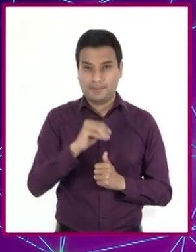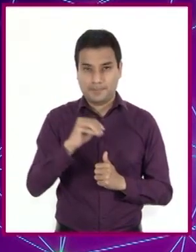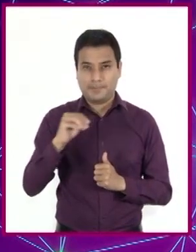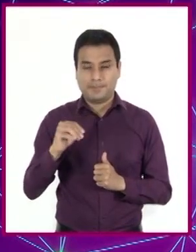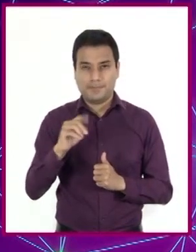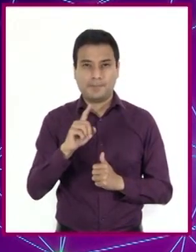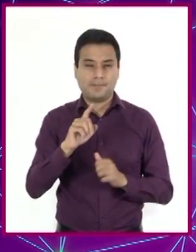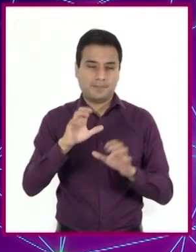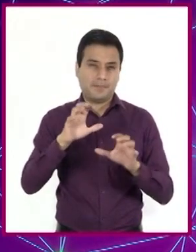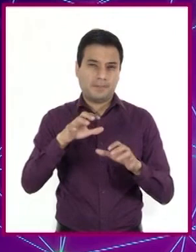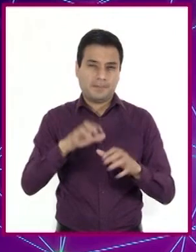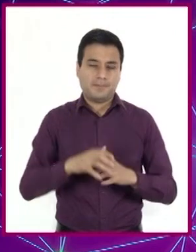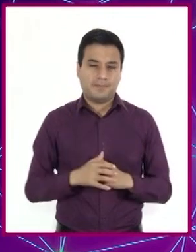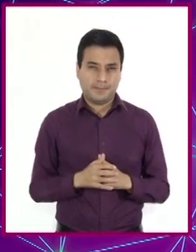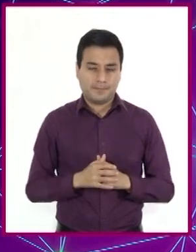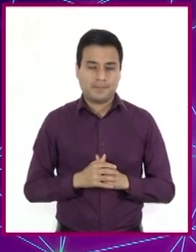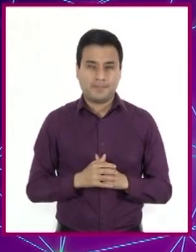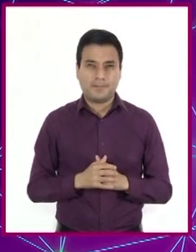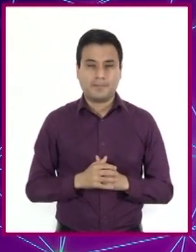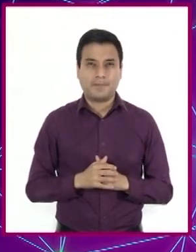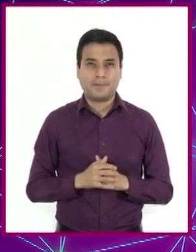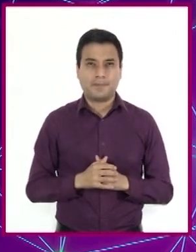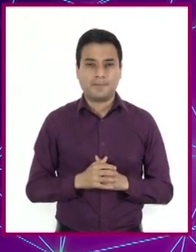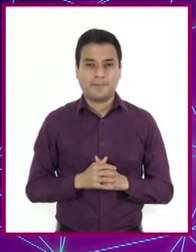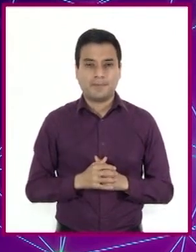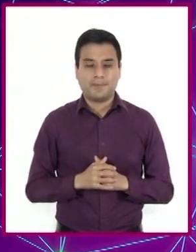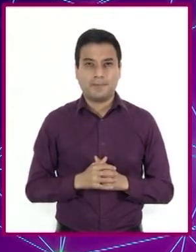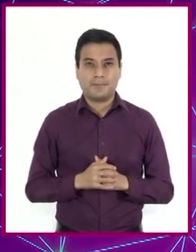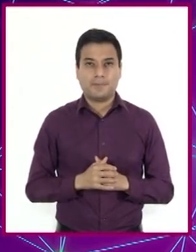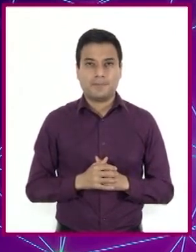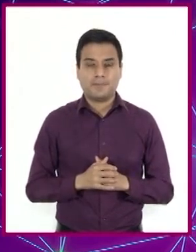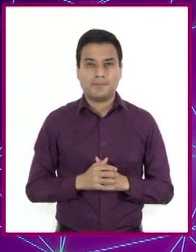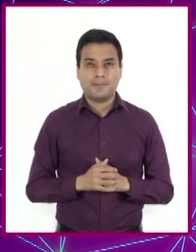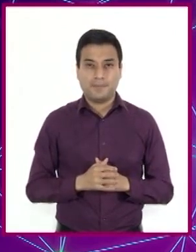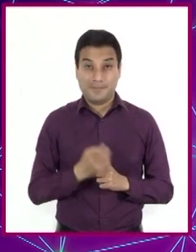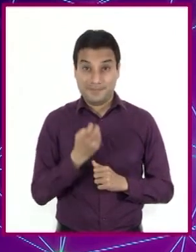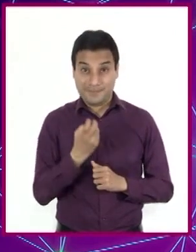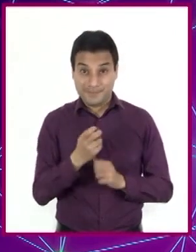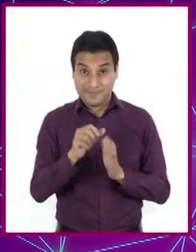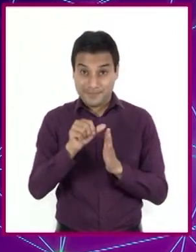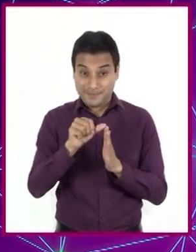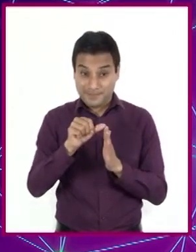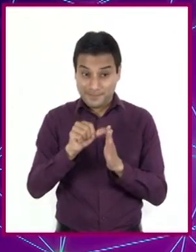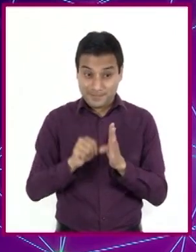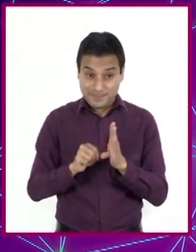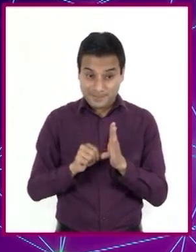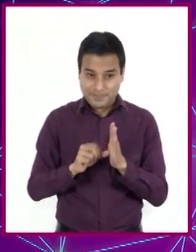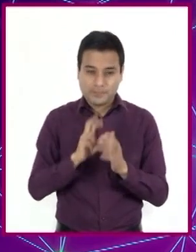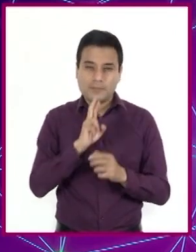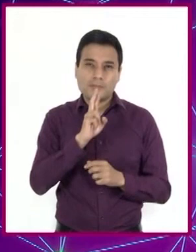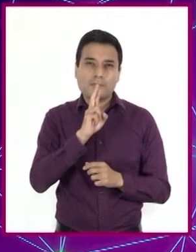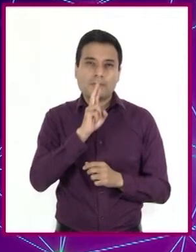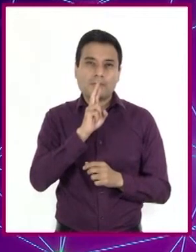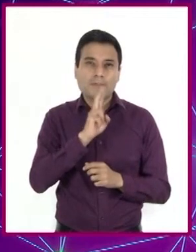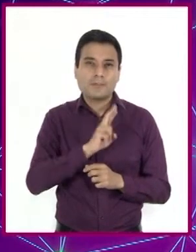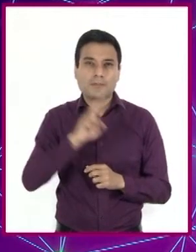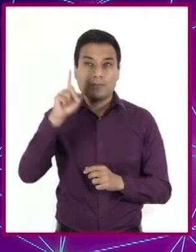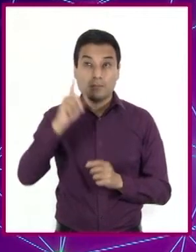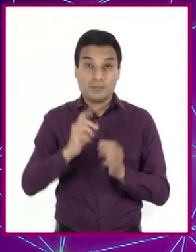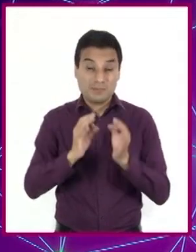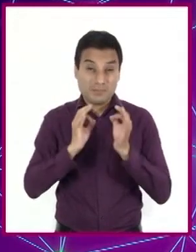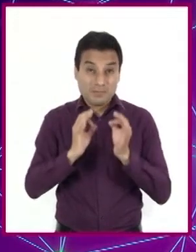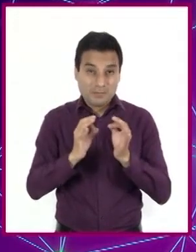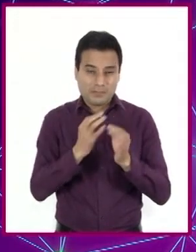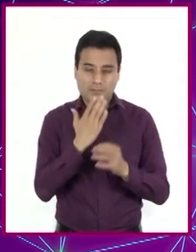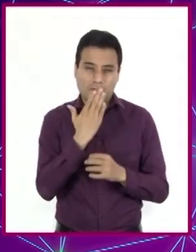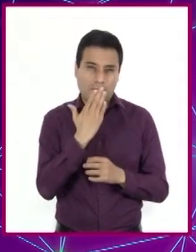agua pluvial del valor de la media. En este mes, las cosas no son favorables para ninguno de los dos